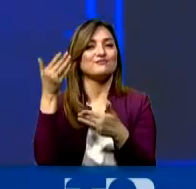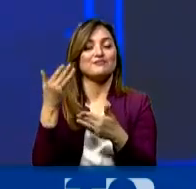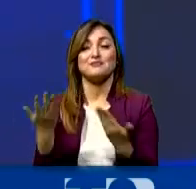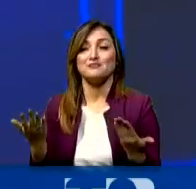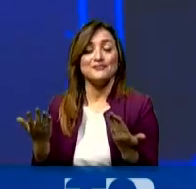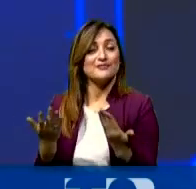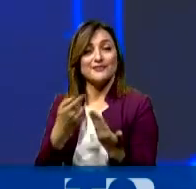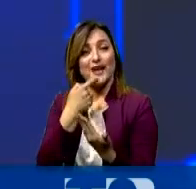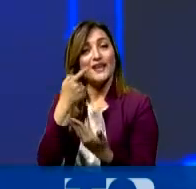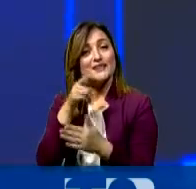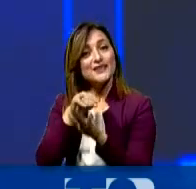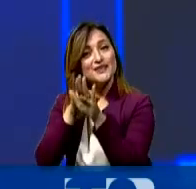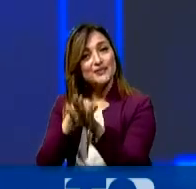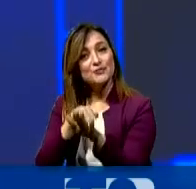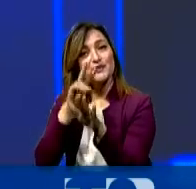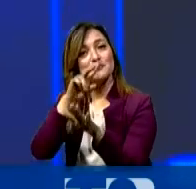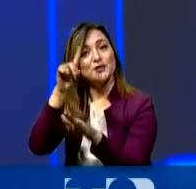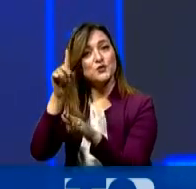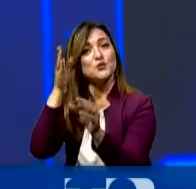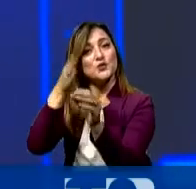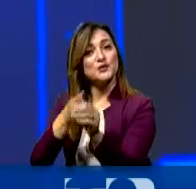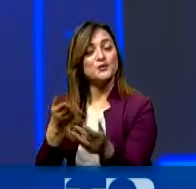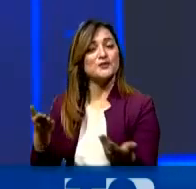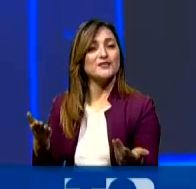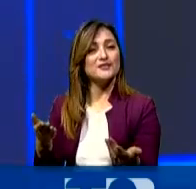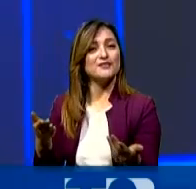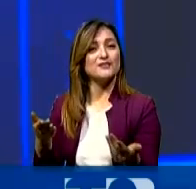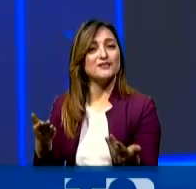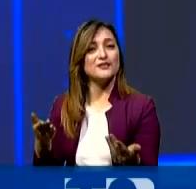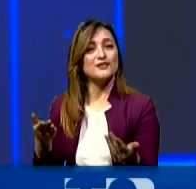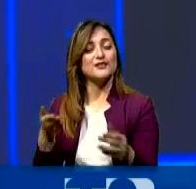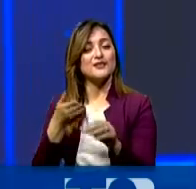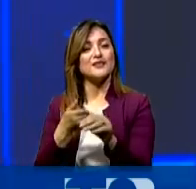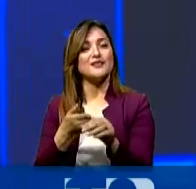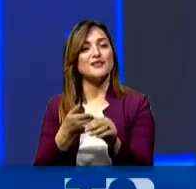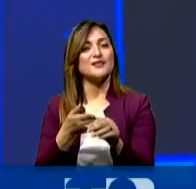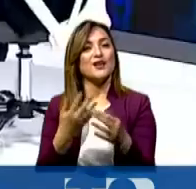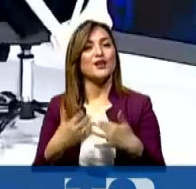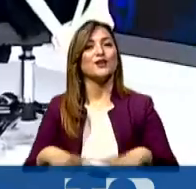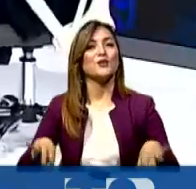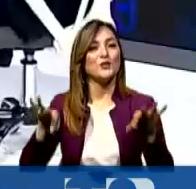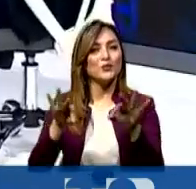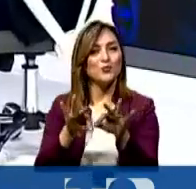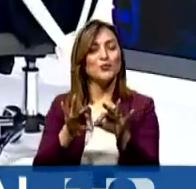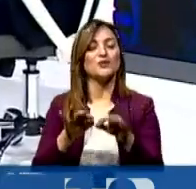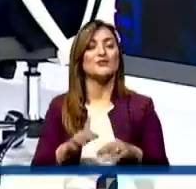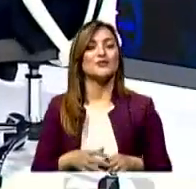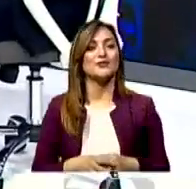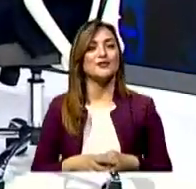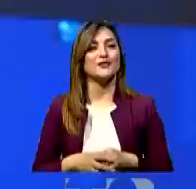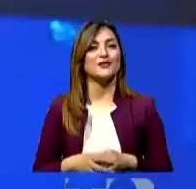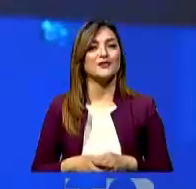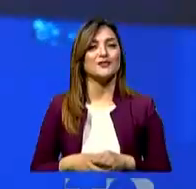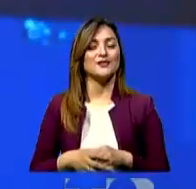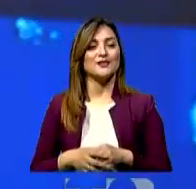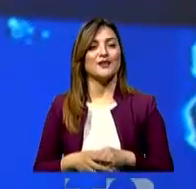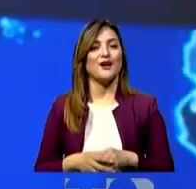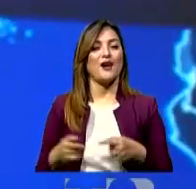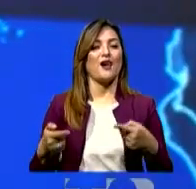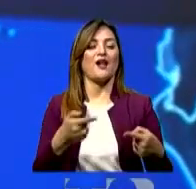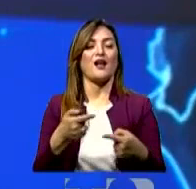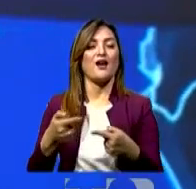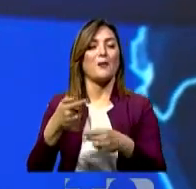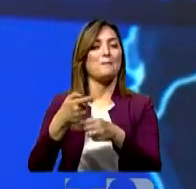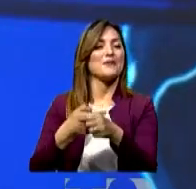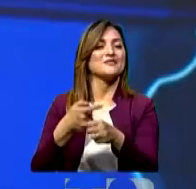que van apuntando hacia un solo objetivo y ese objetivo por ejemplo en una de las cuales ha habido discrepancia y en éste en un específico